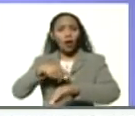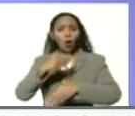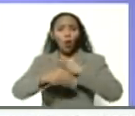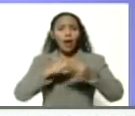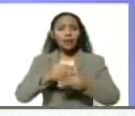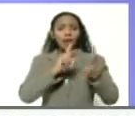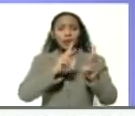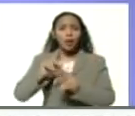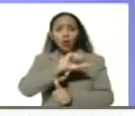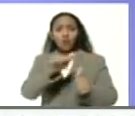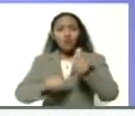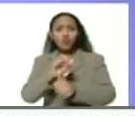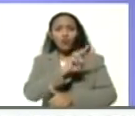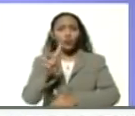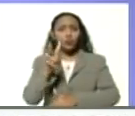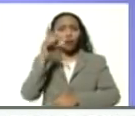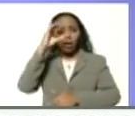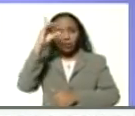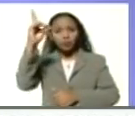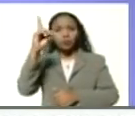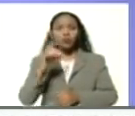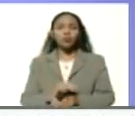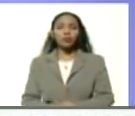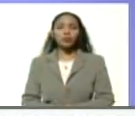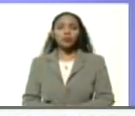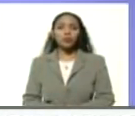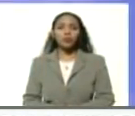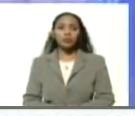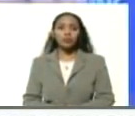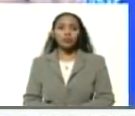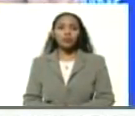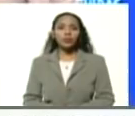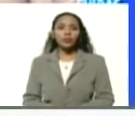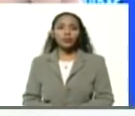la vicepresidenta ejecutiva de la República, doctora Delcy Rodríguez.